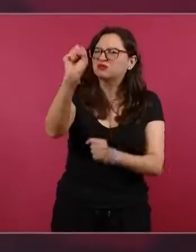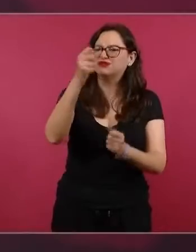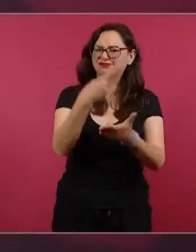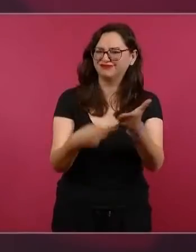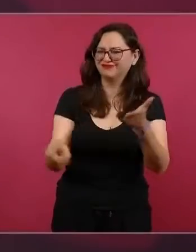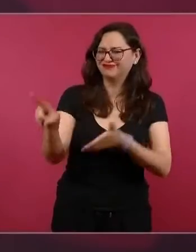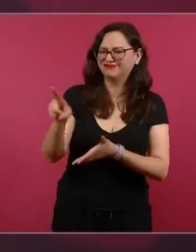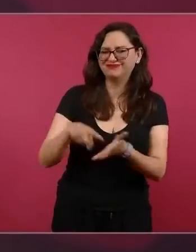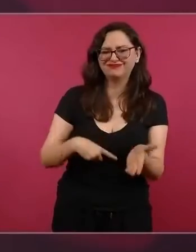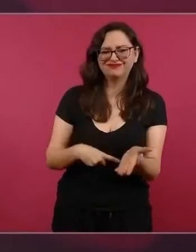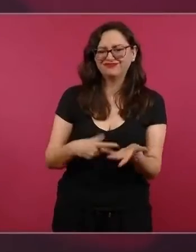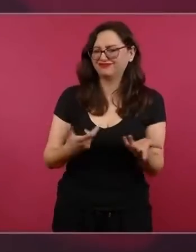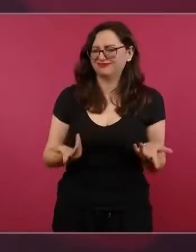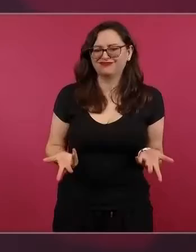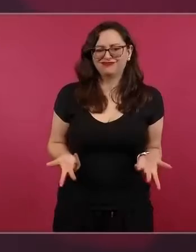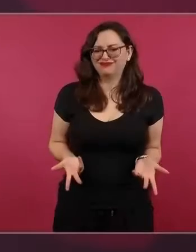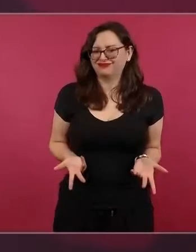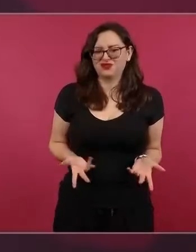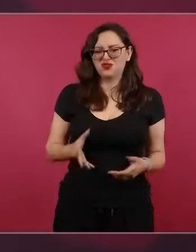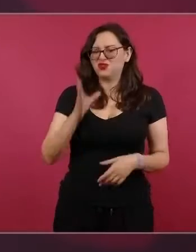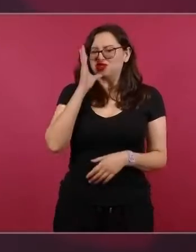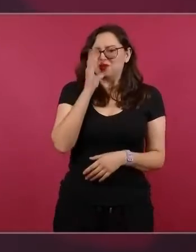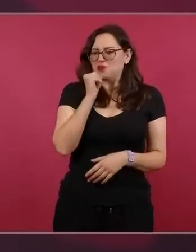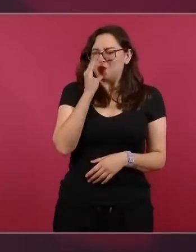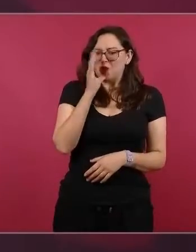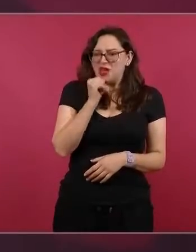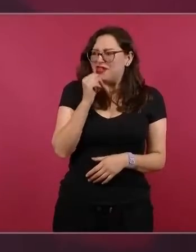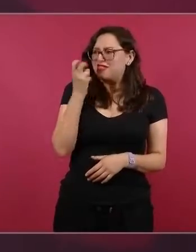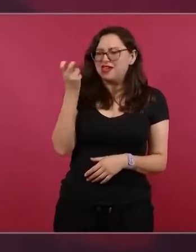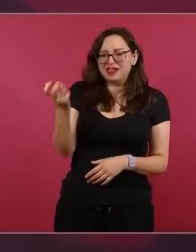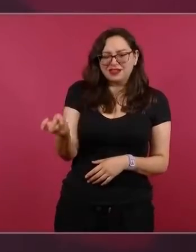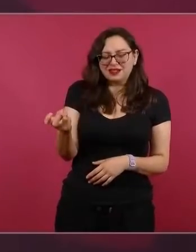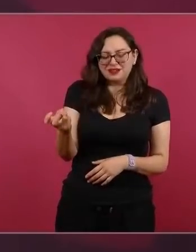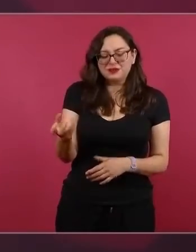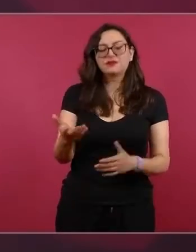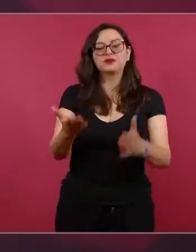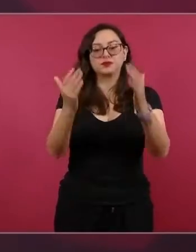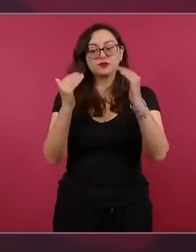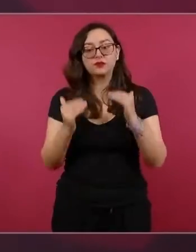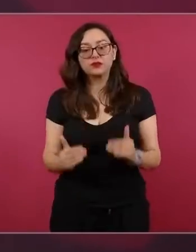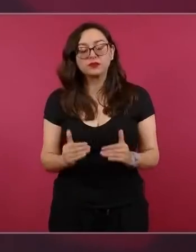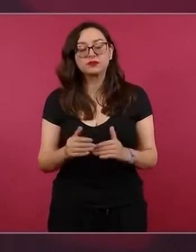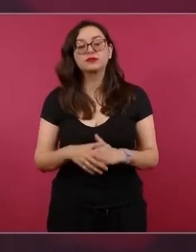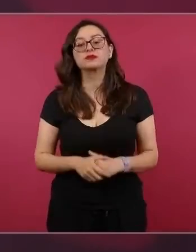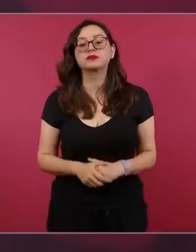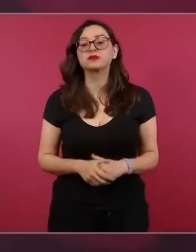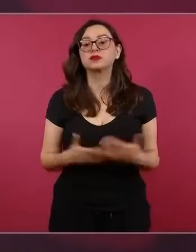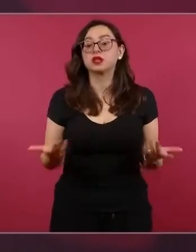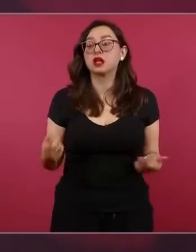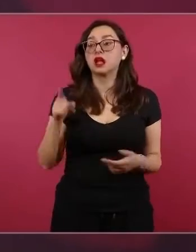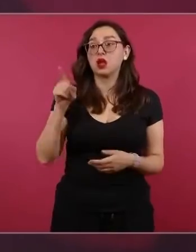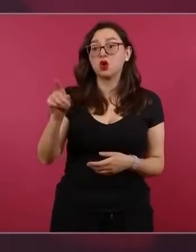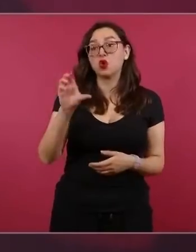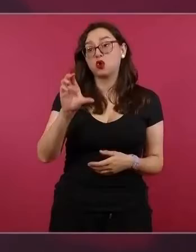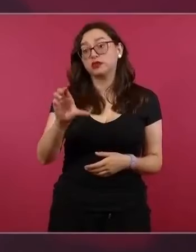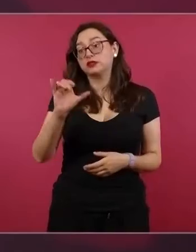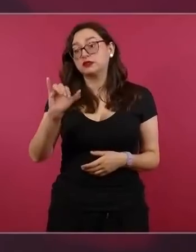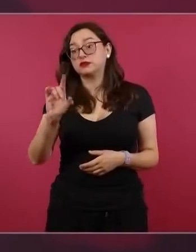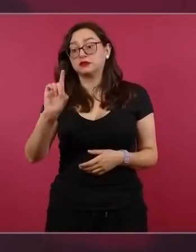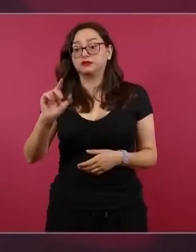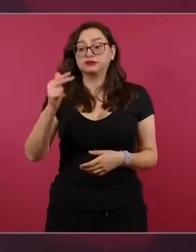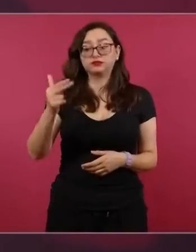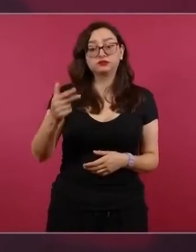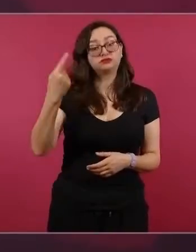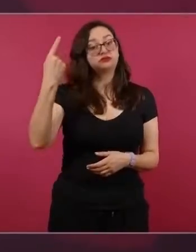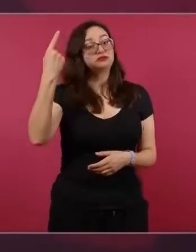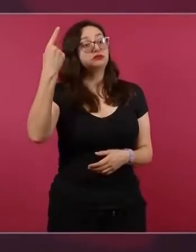una resolución como el caso concreto de la Corte Interamericana determinando